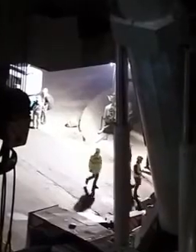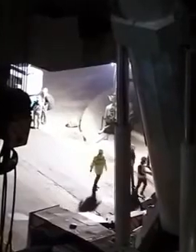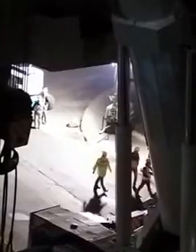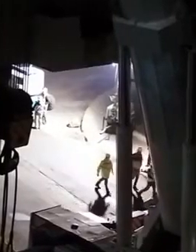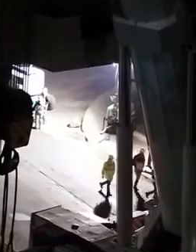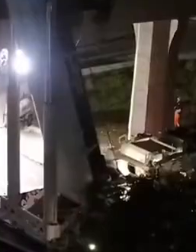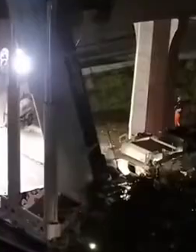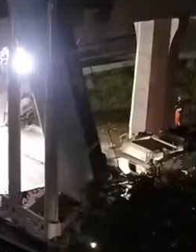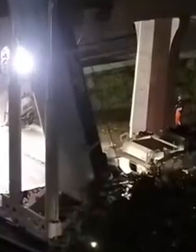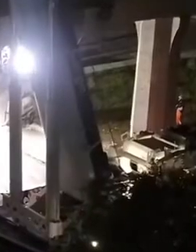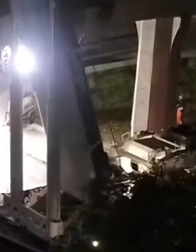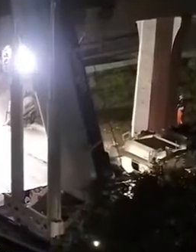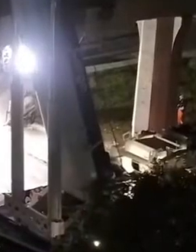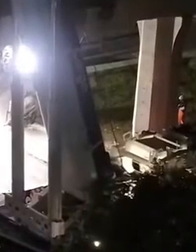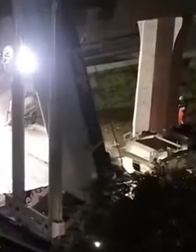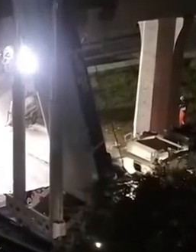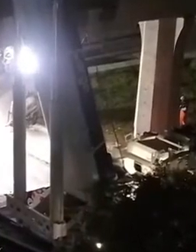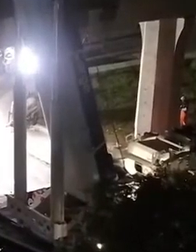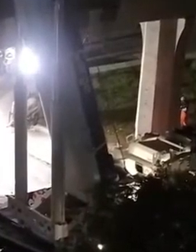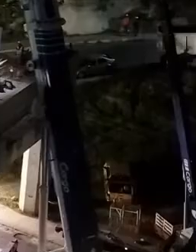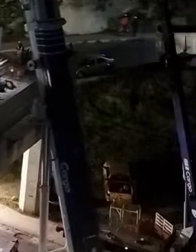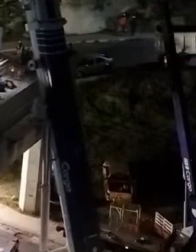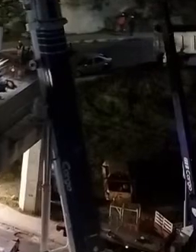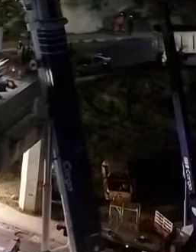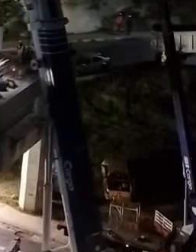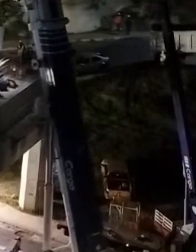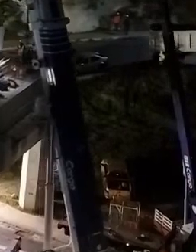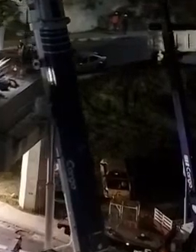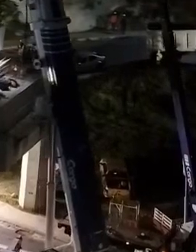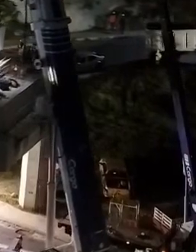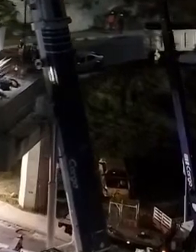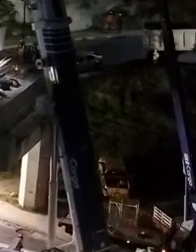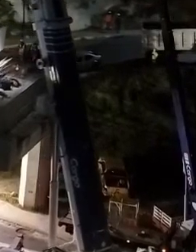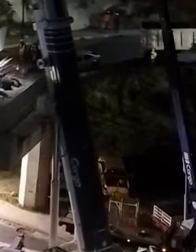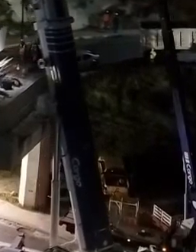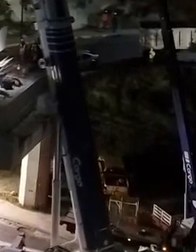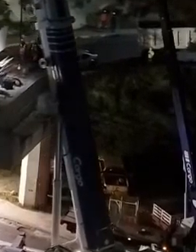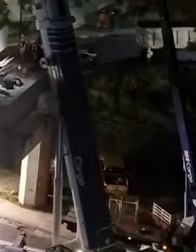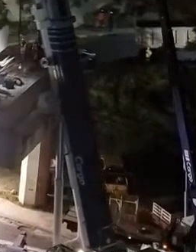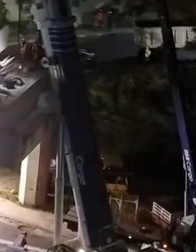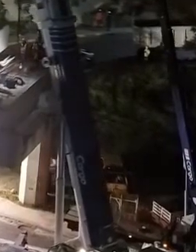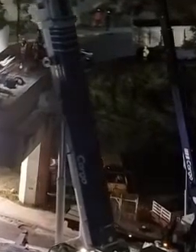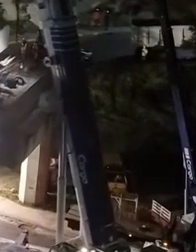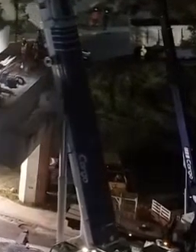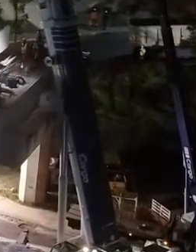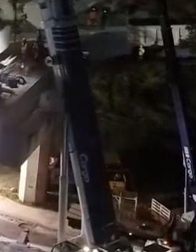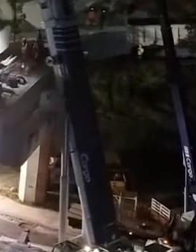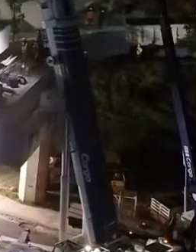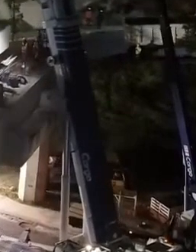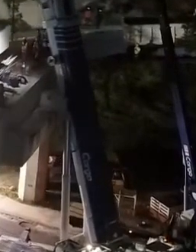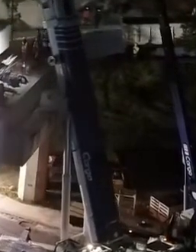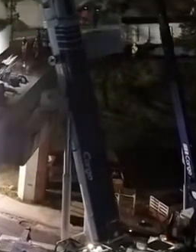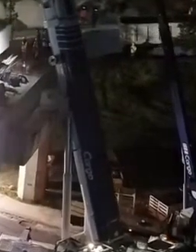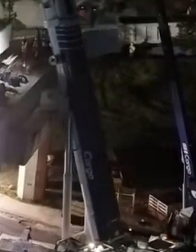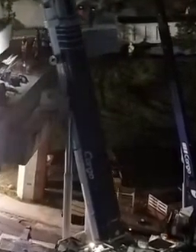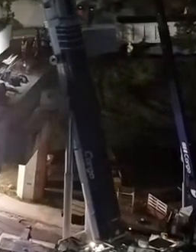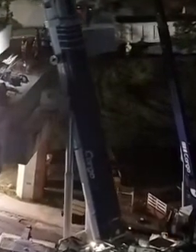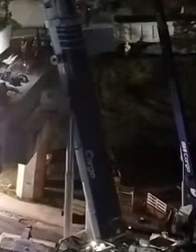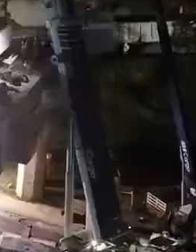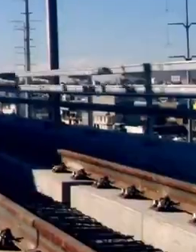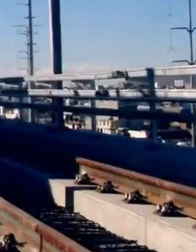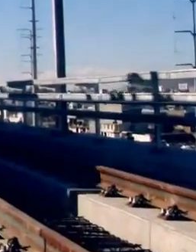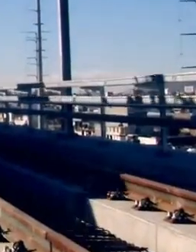Frente 17, Glorieta Vasco de Quiroga. Se realizó el montaje de 3 traves de concreto prefabricadas en este